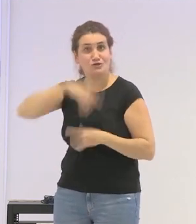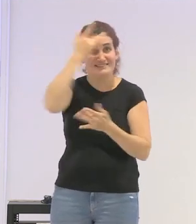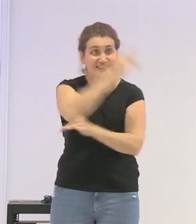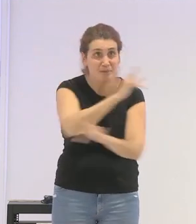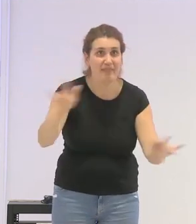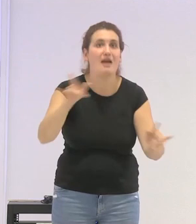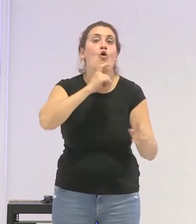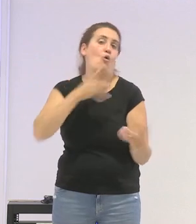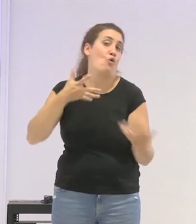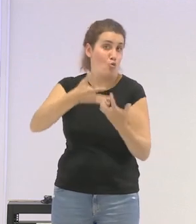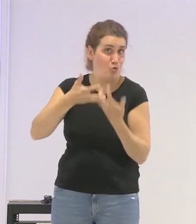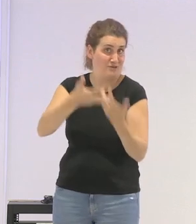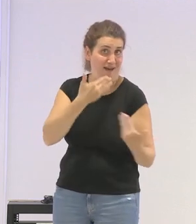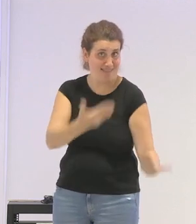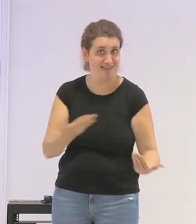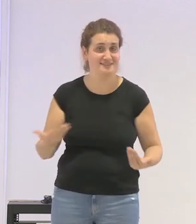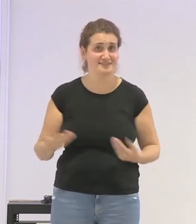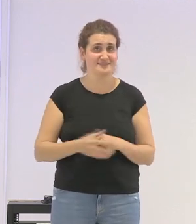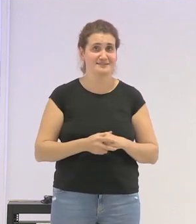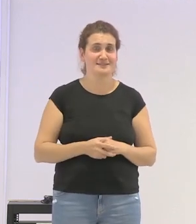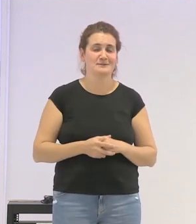de luchas, ¿no? Entonces, bueno,